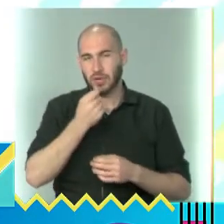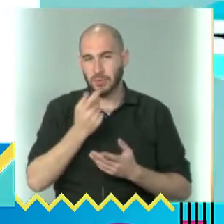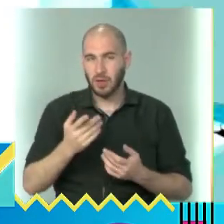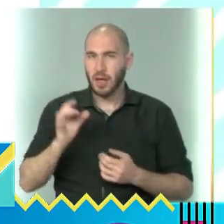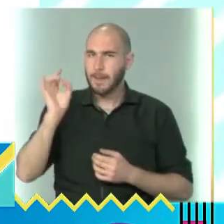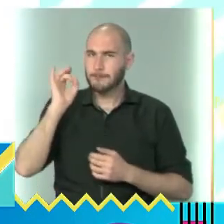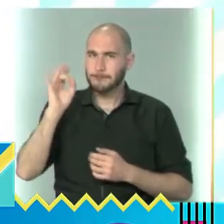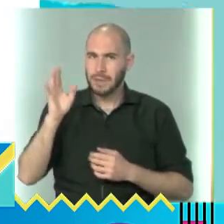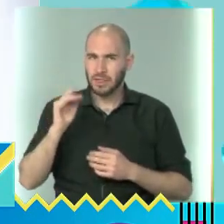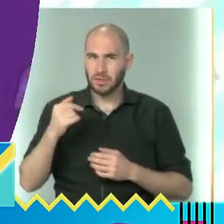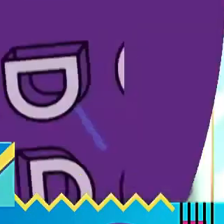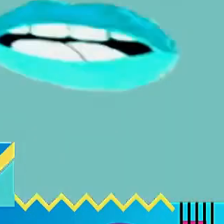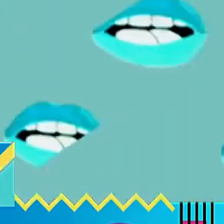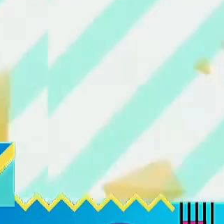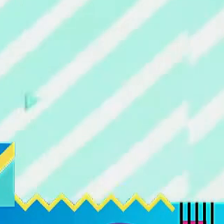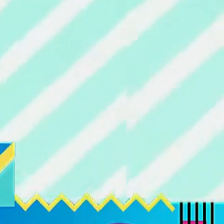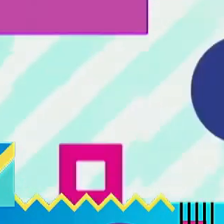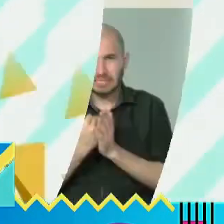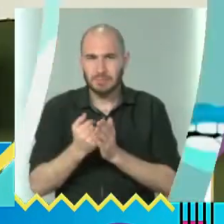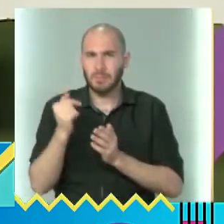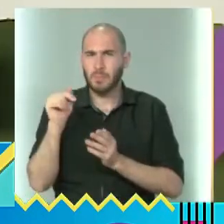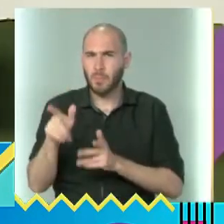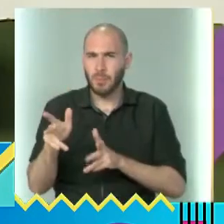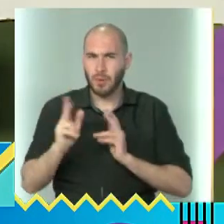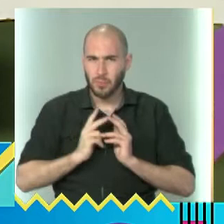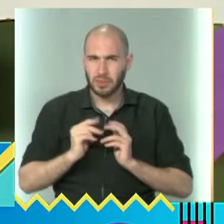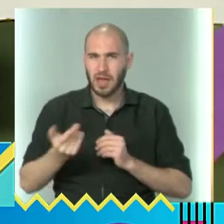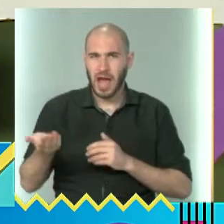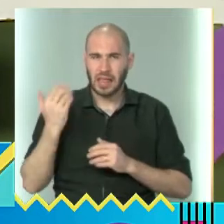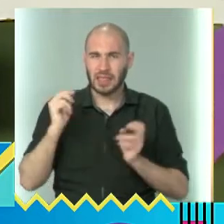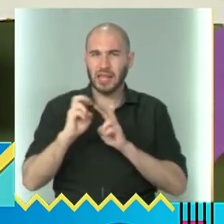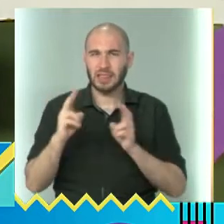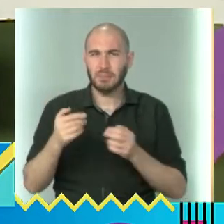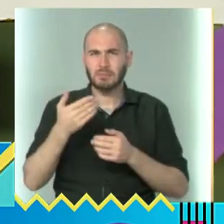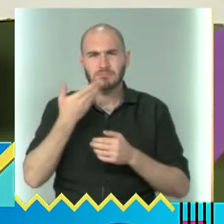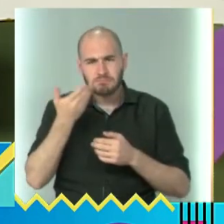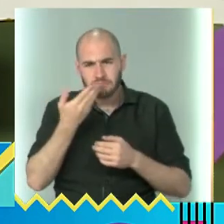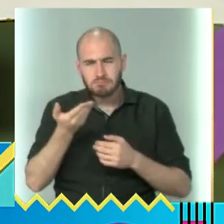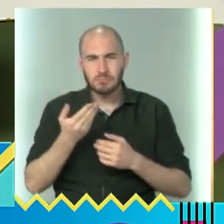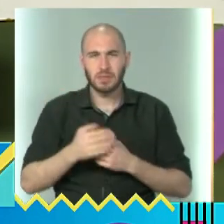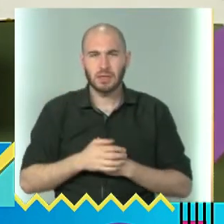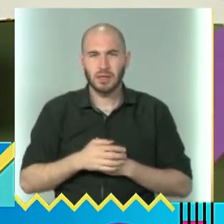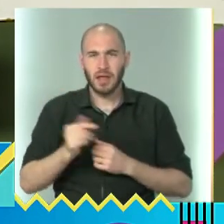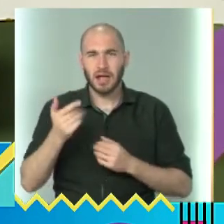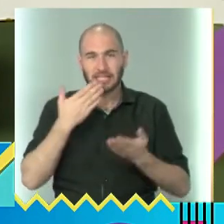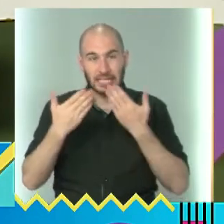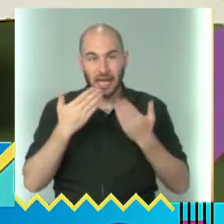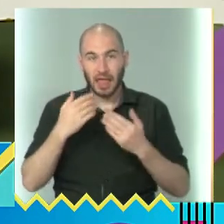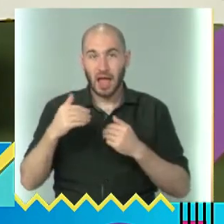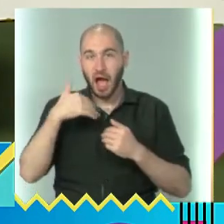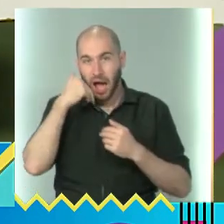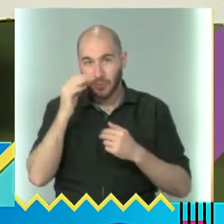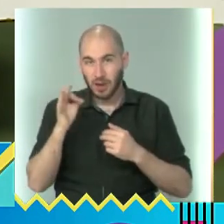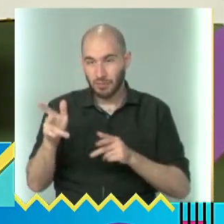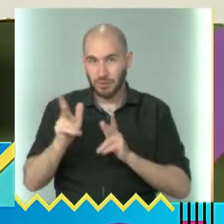Perdón la falta de precisión en lo que voy a decir, pero lo que vos me decías recién con respecto al entretenimiento me lleva justamente una vez a una charla con mi abuelo